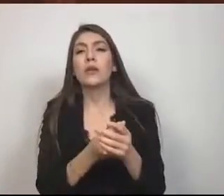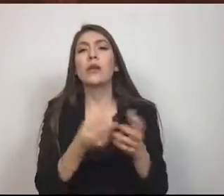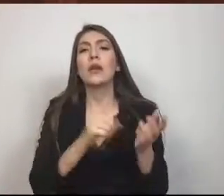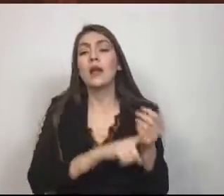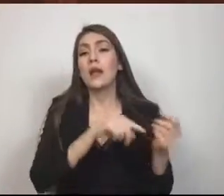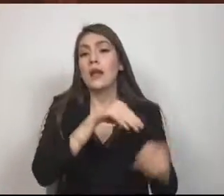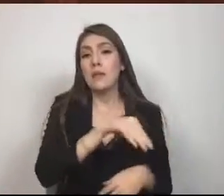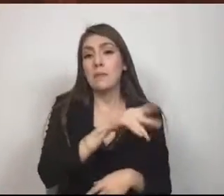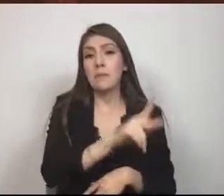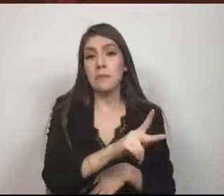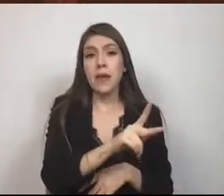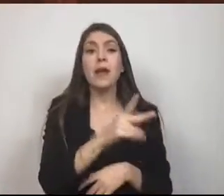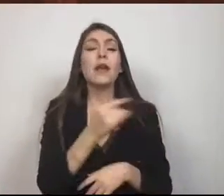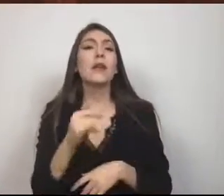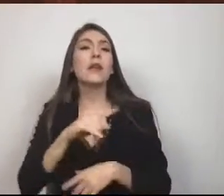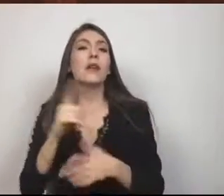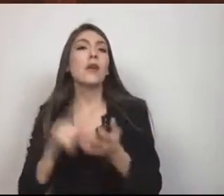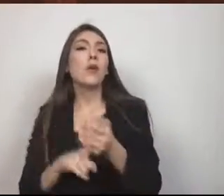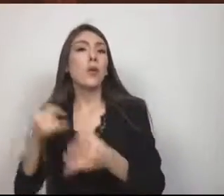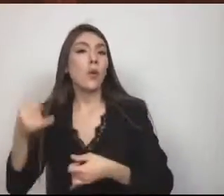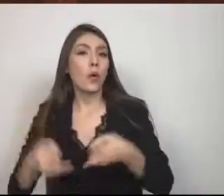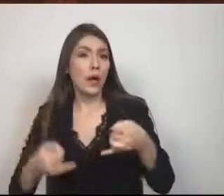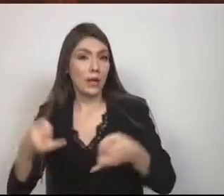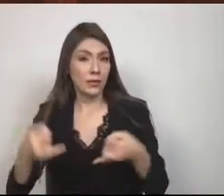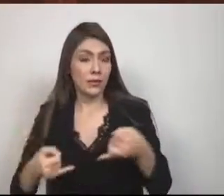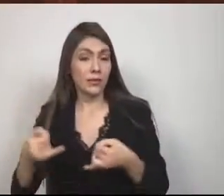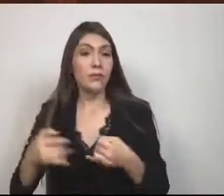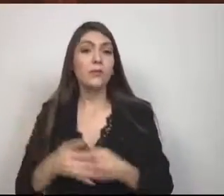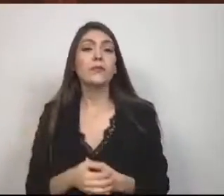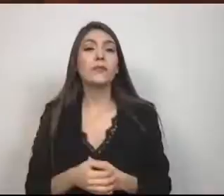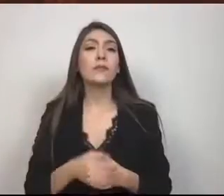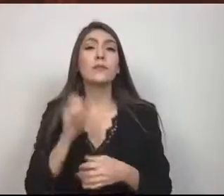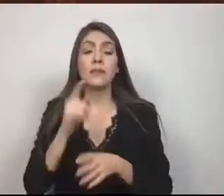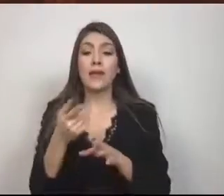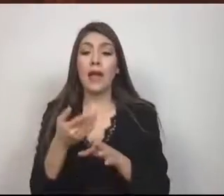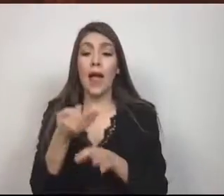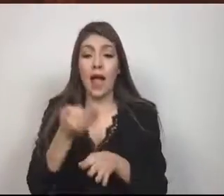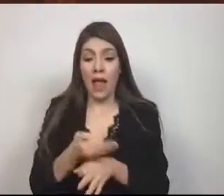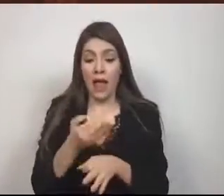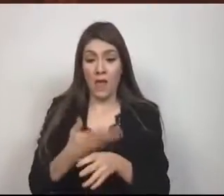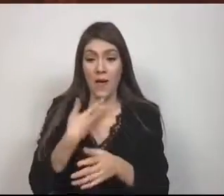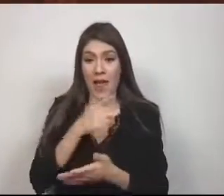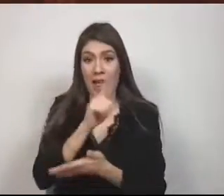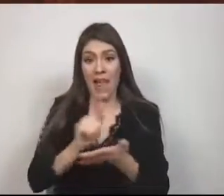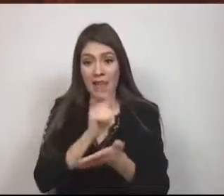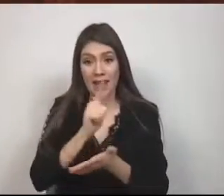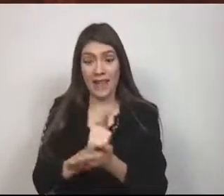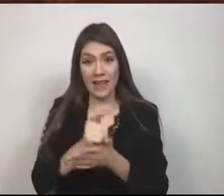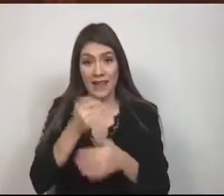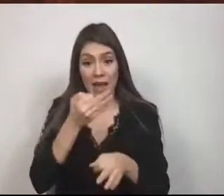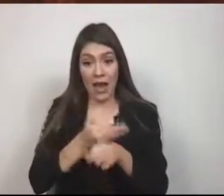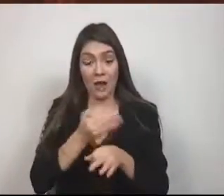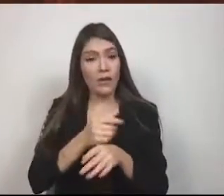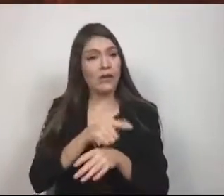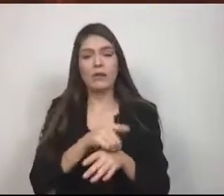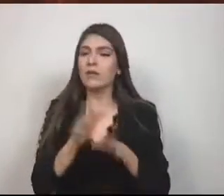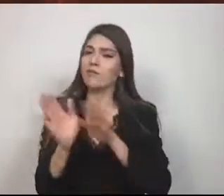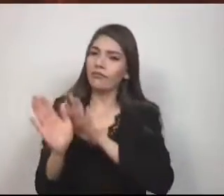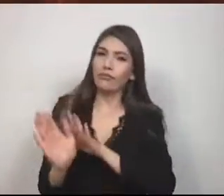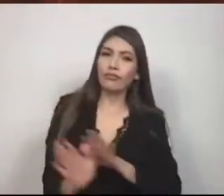dejando atrás la clasificación que tenemos vigente en la legislación local, que son de